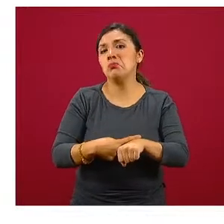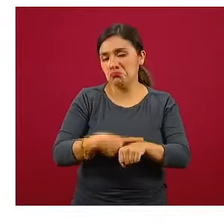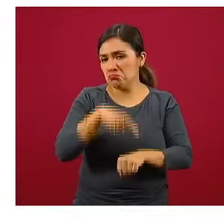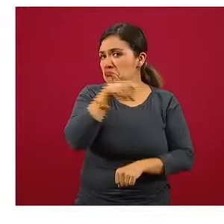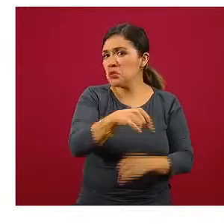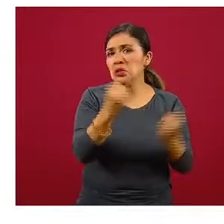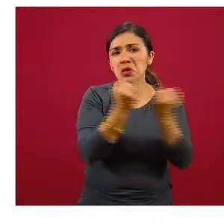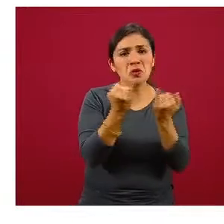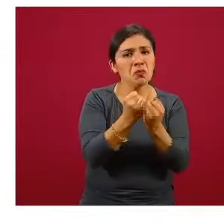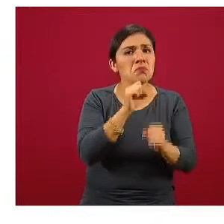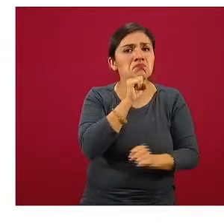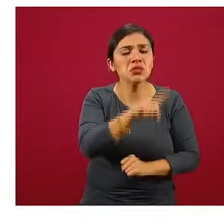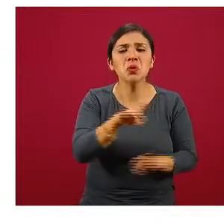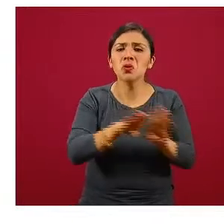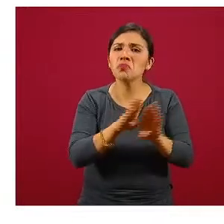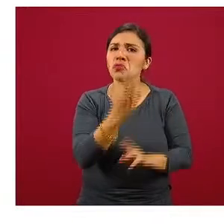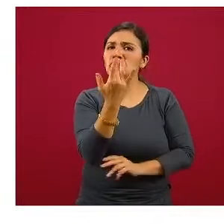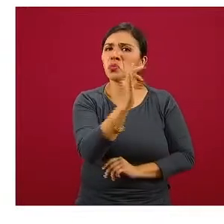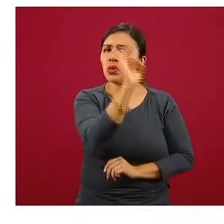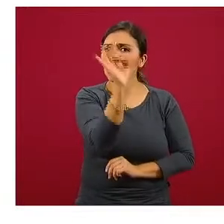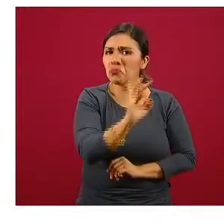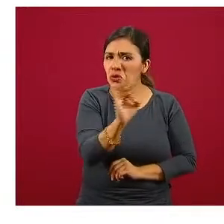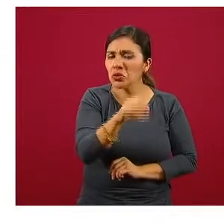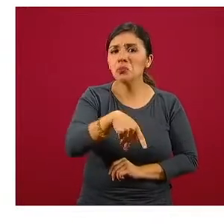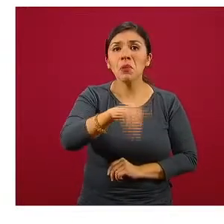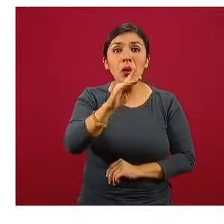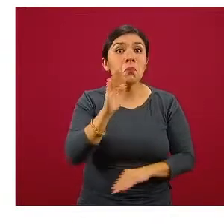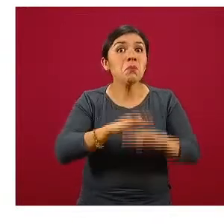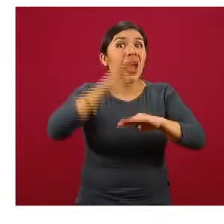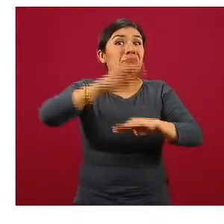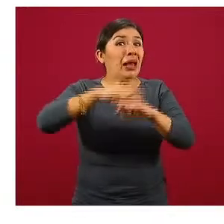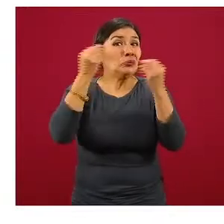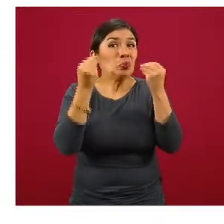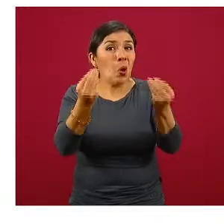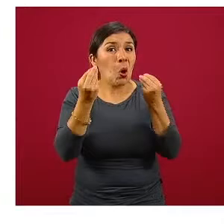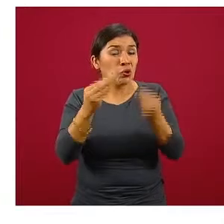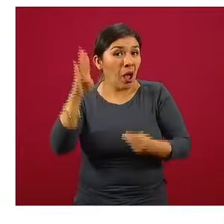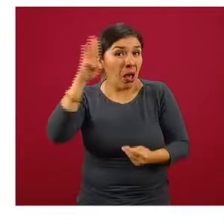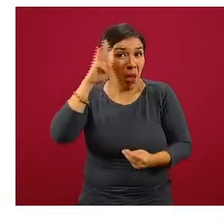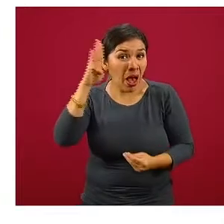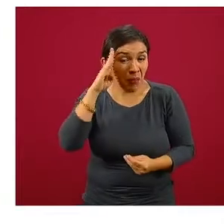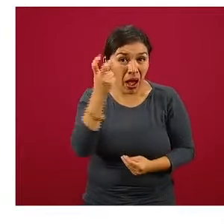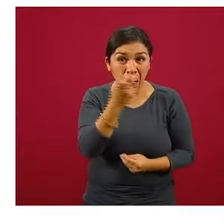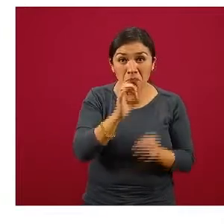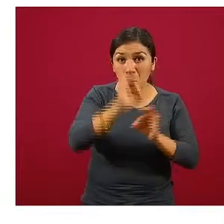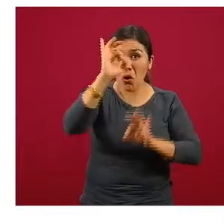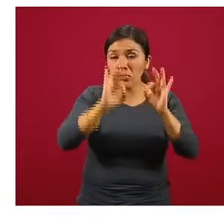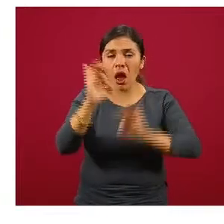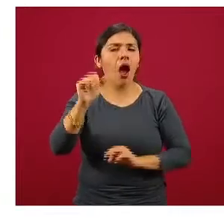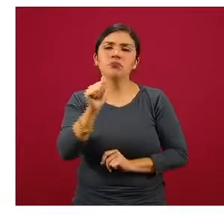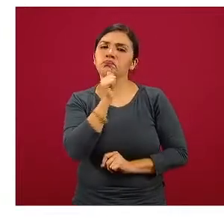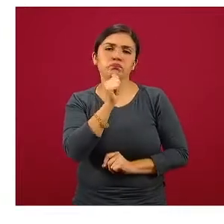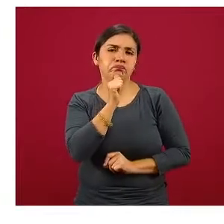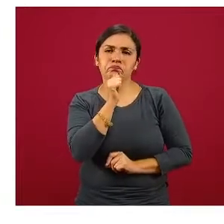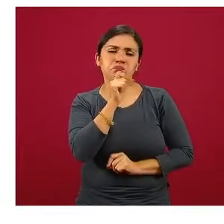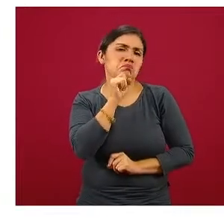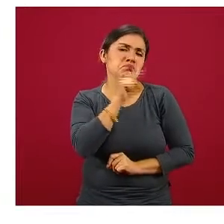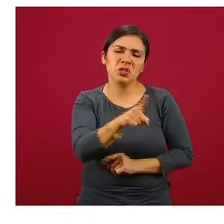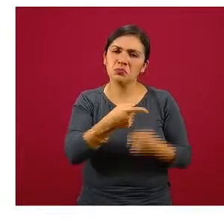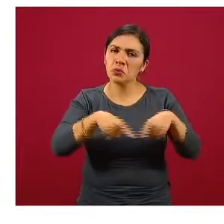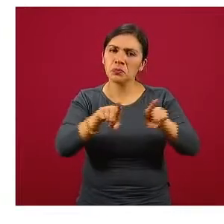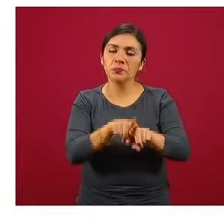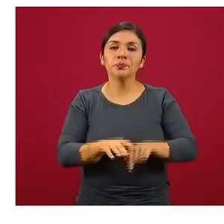se ha mantenido alrededor del 50%, tampoco ha habido un incremento importante en relación porcentual a las demás